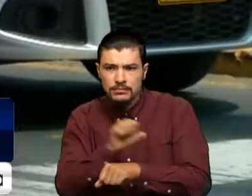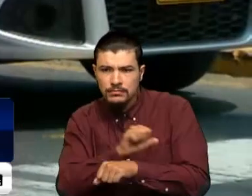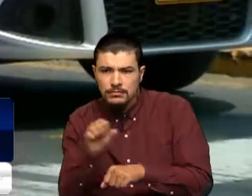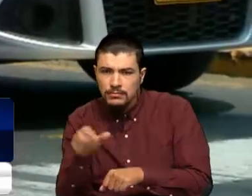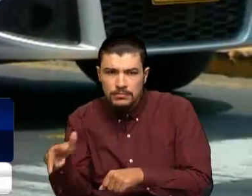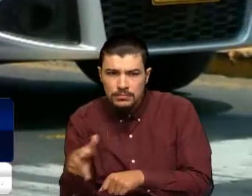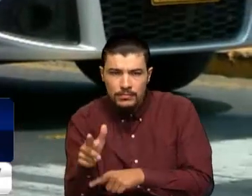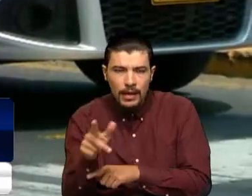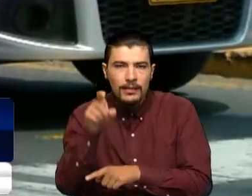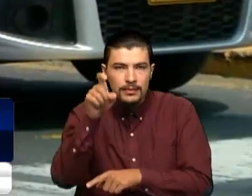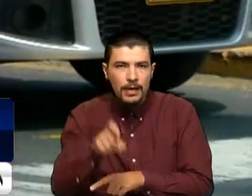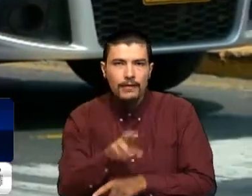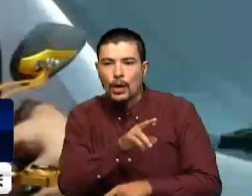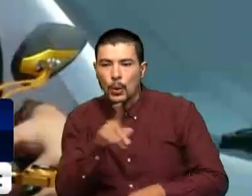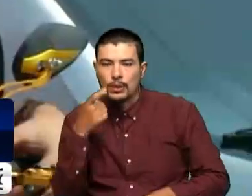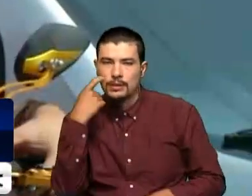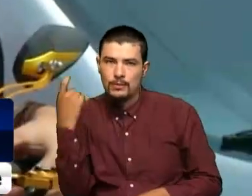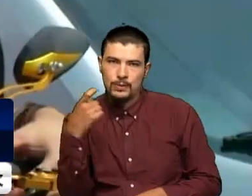vías alternas.